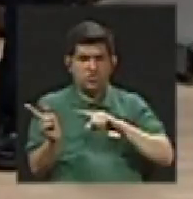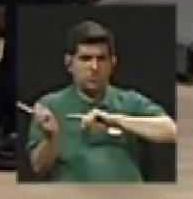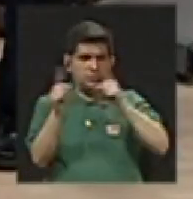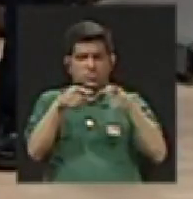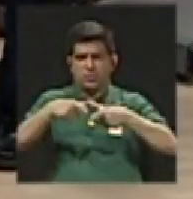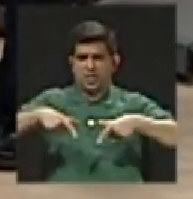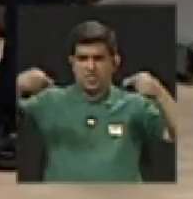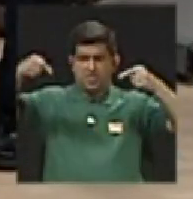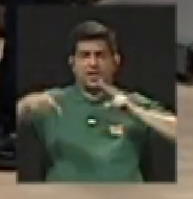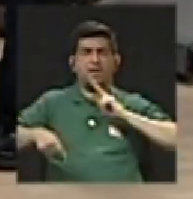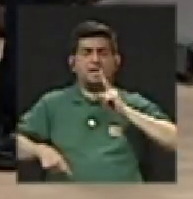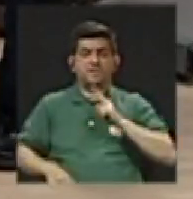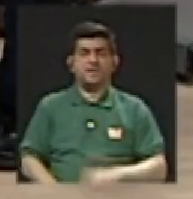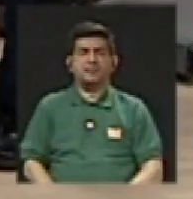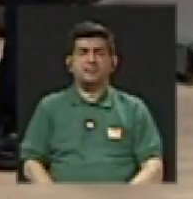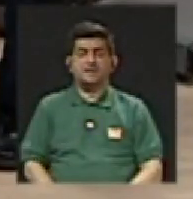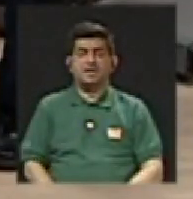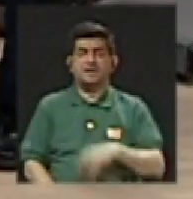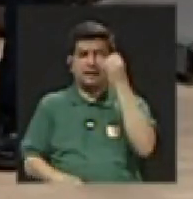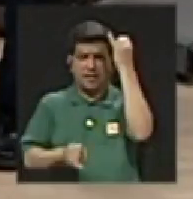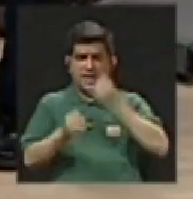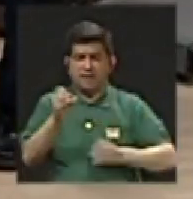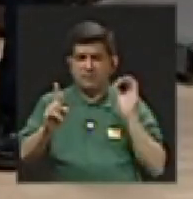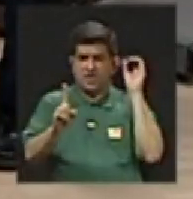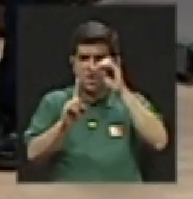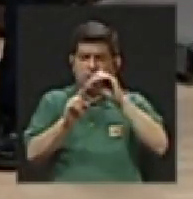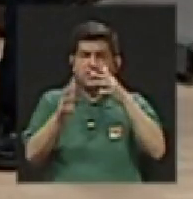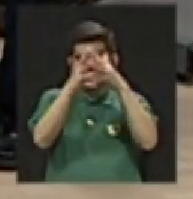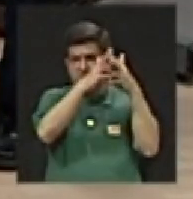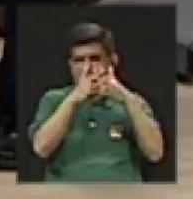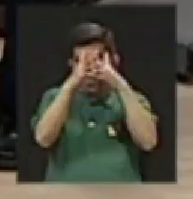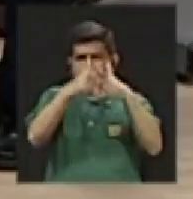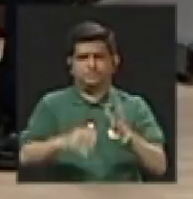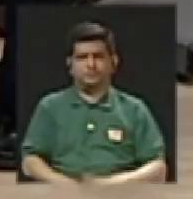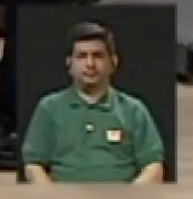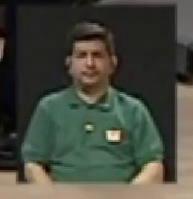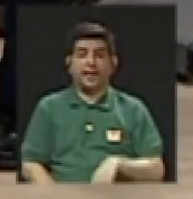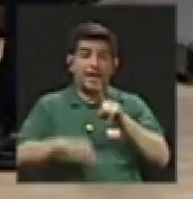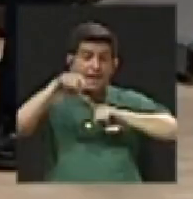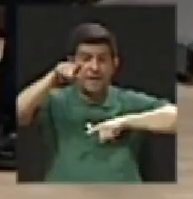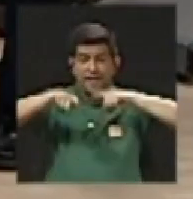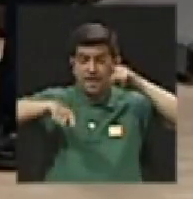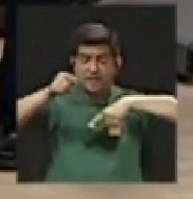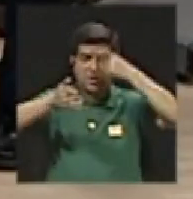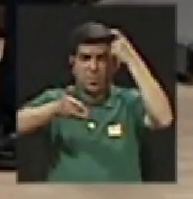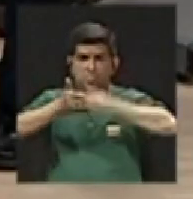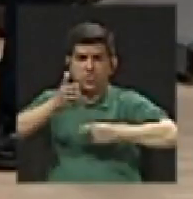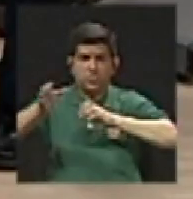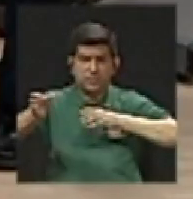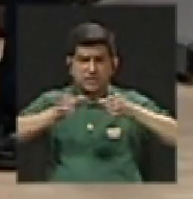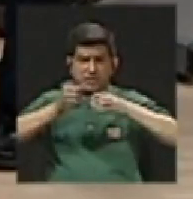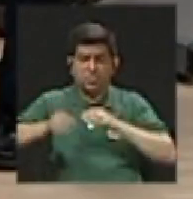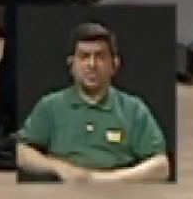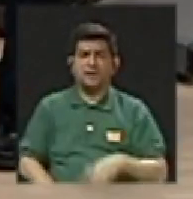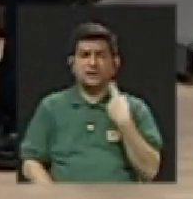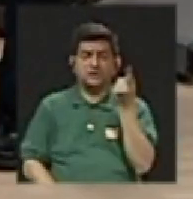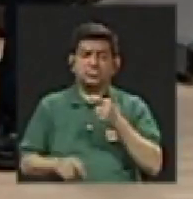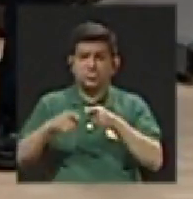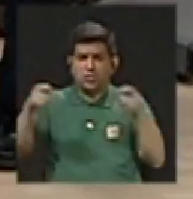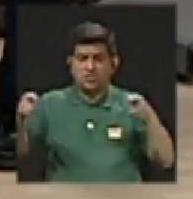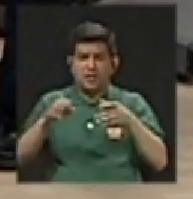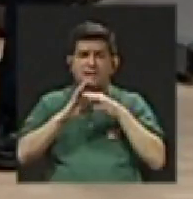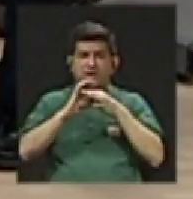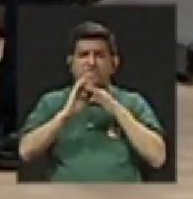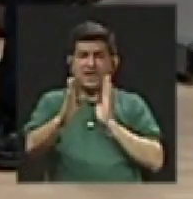en realidad el destino final es Estados Unidos. Entonces, las estadísticas brutas de comercio miden solamente las